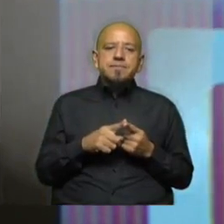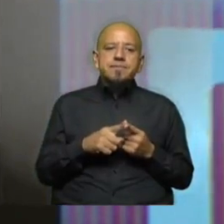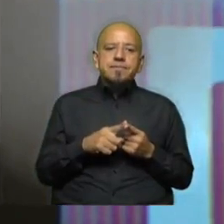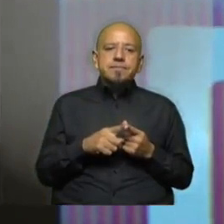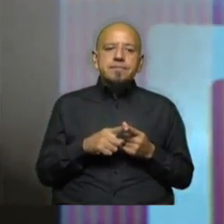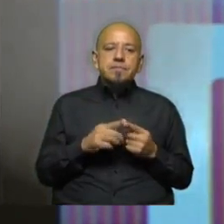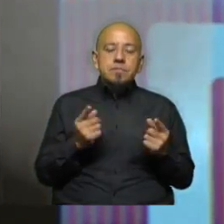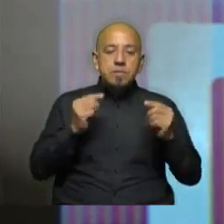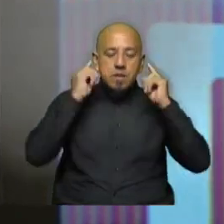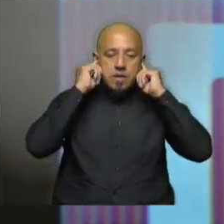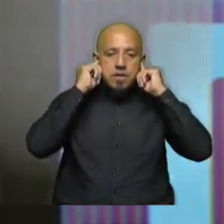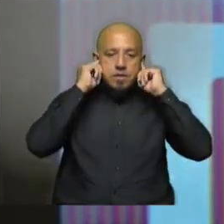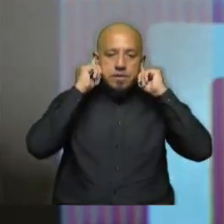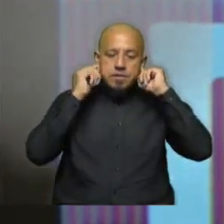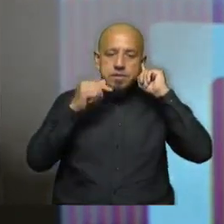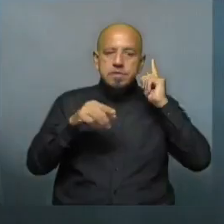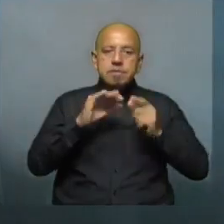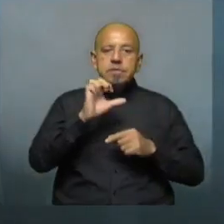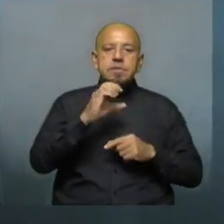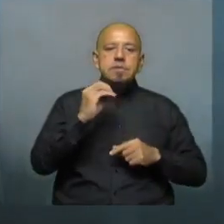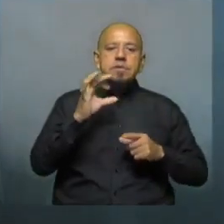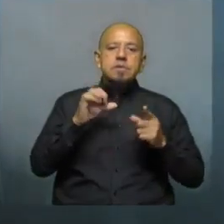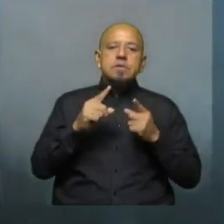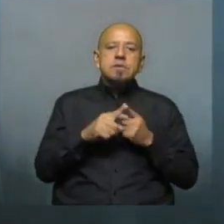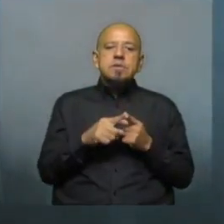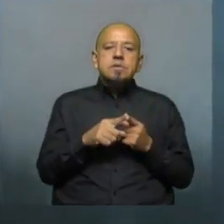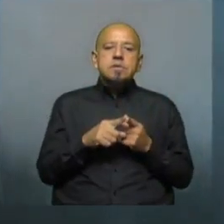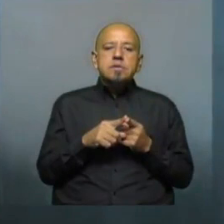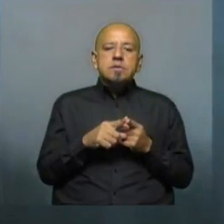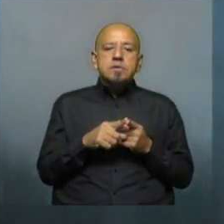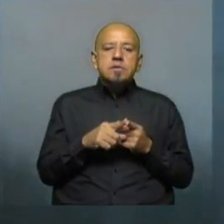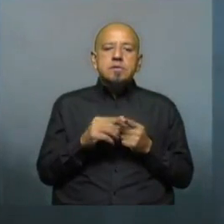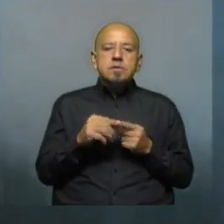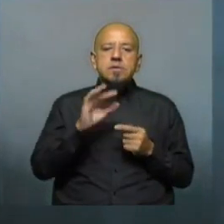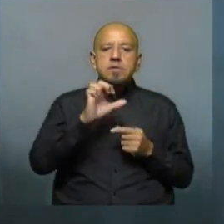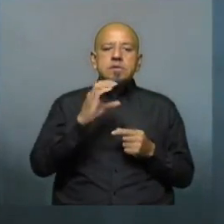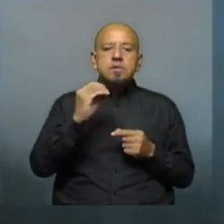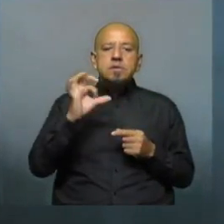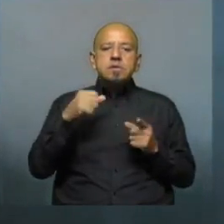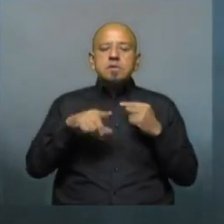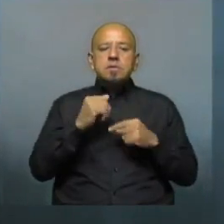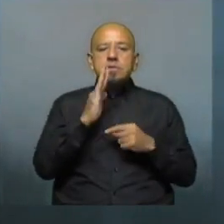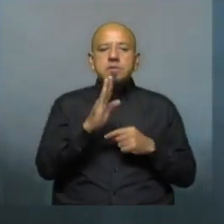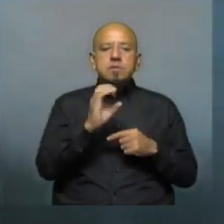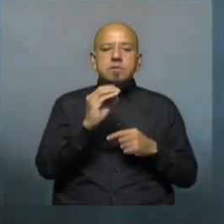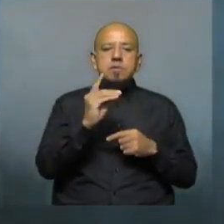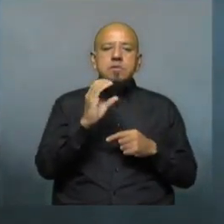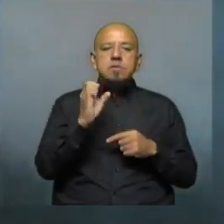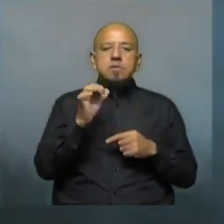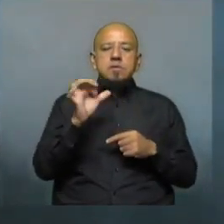pifiando. Bueno, ¿te parece arrancar por Ecos? Arranquemos por Ecos, sí. Ecos es un podcast que se inscribe en